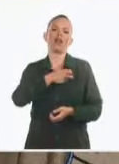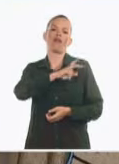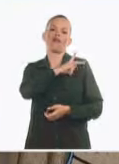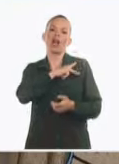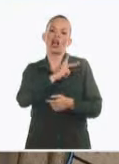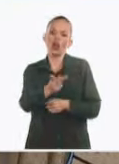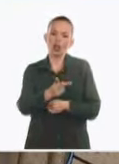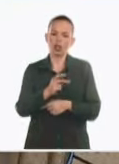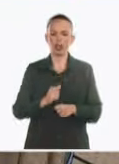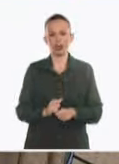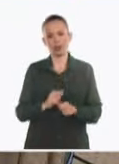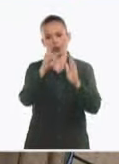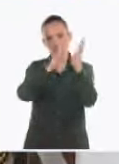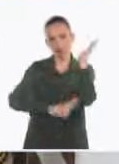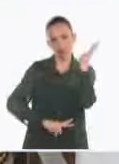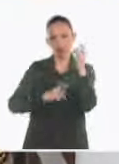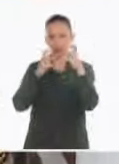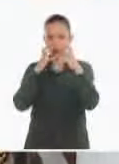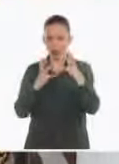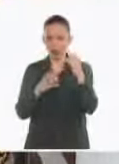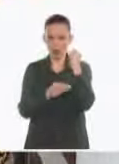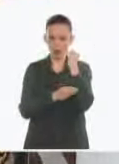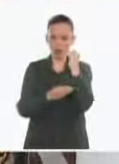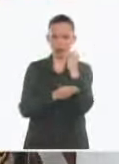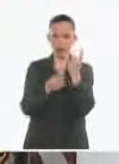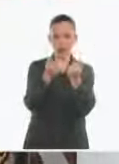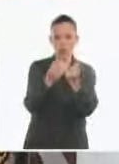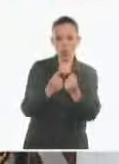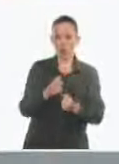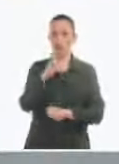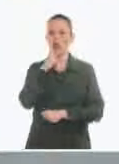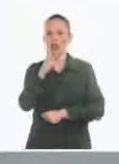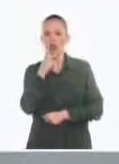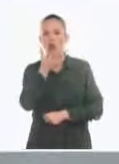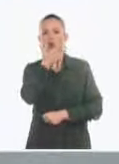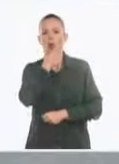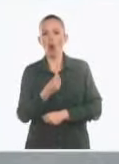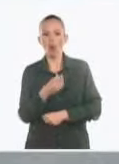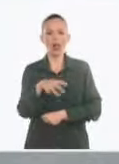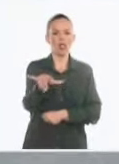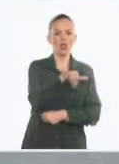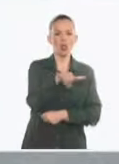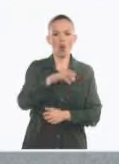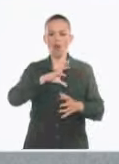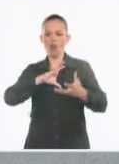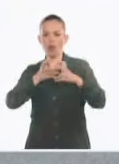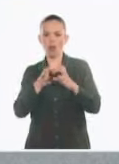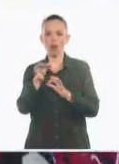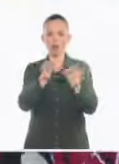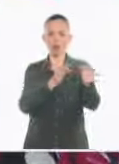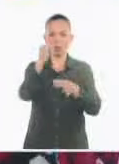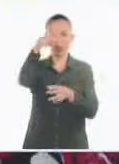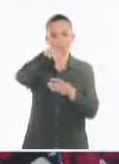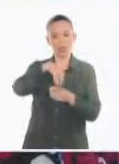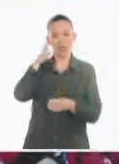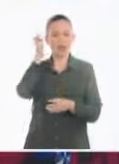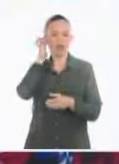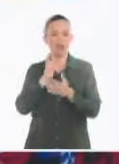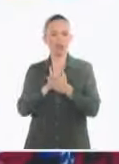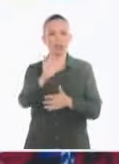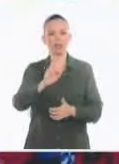empoderamiento económico de las mujeres la atención a la juventud y la vida interna de la organización que el trabajo